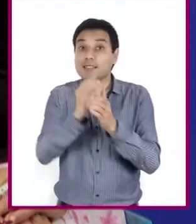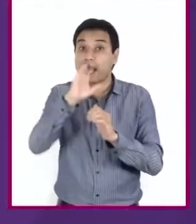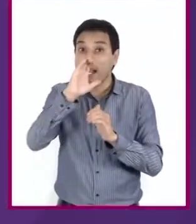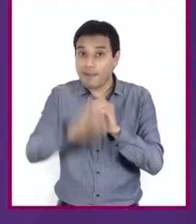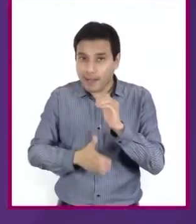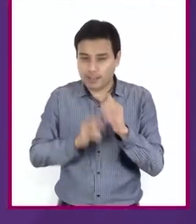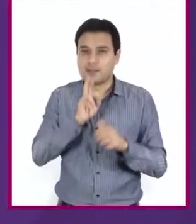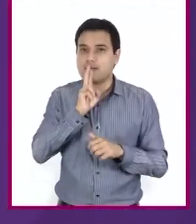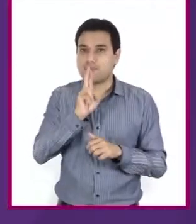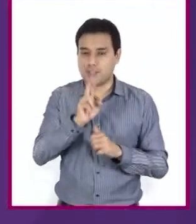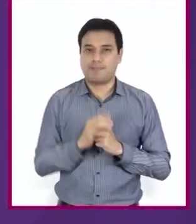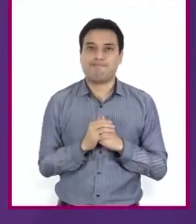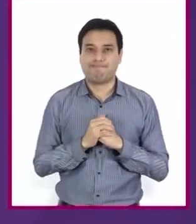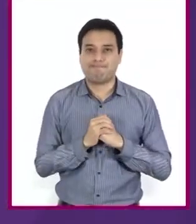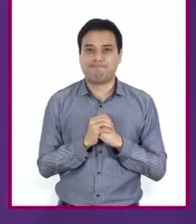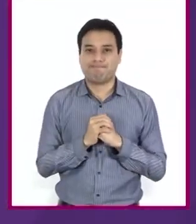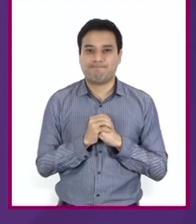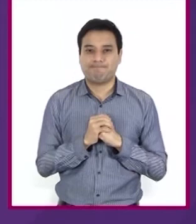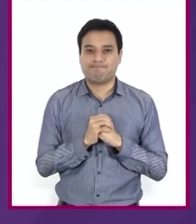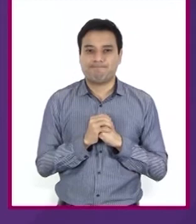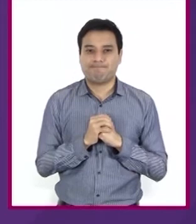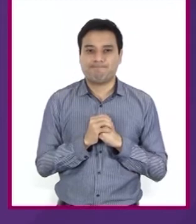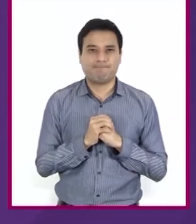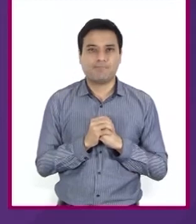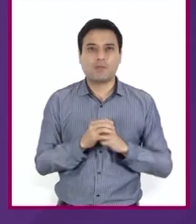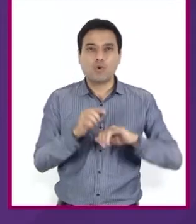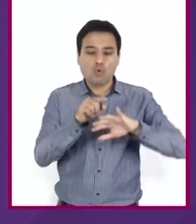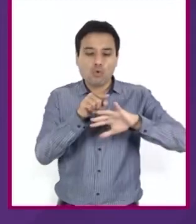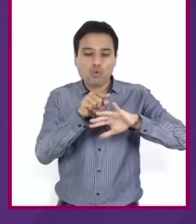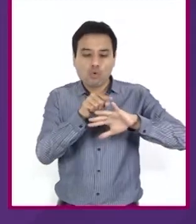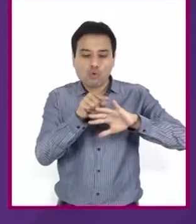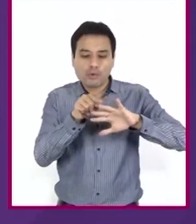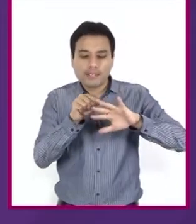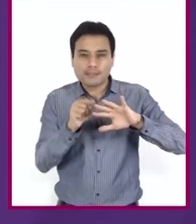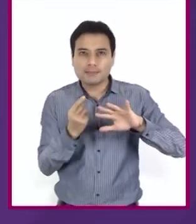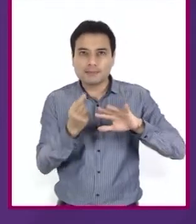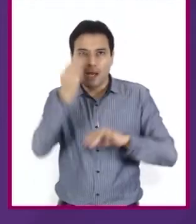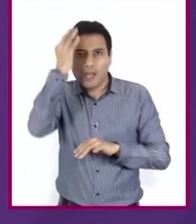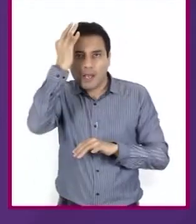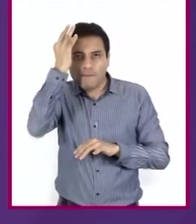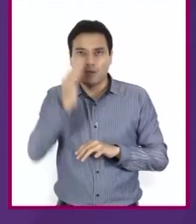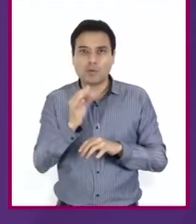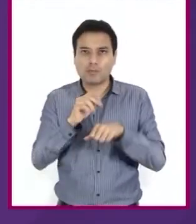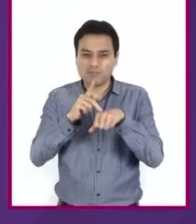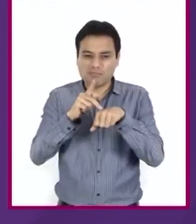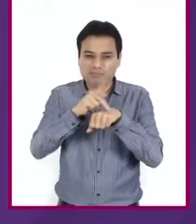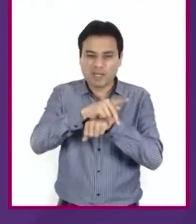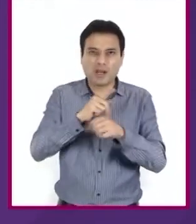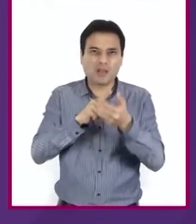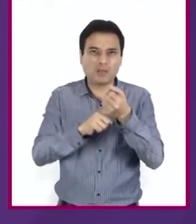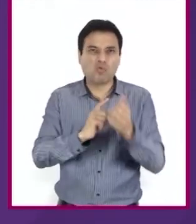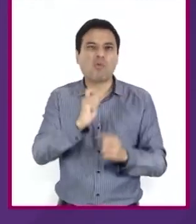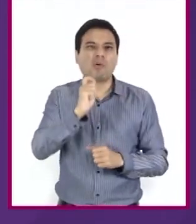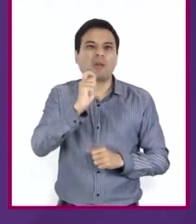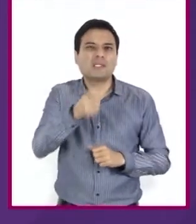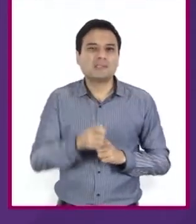programa. ¿De qué están formadas sus uñas, cabello y piel?